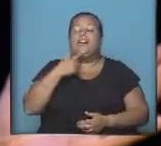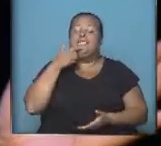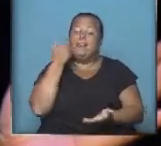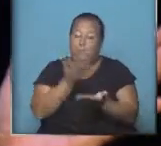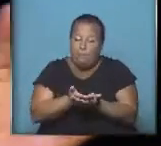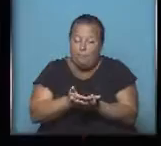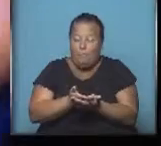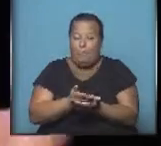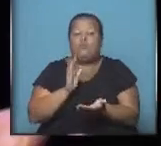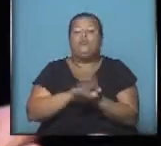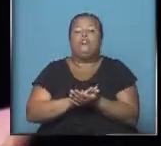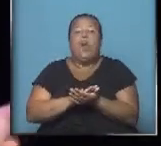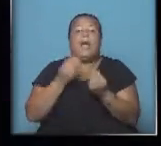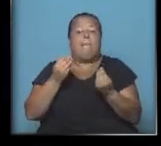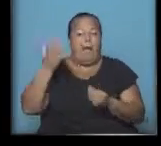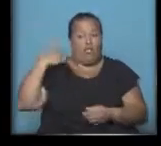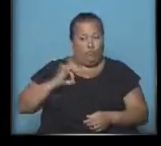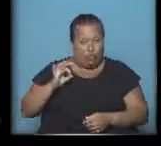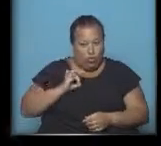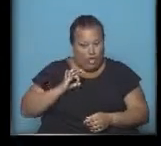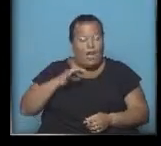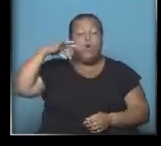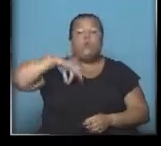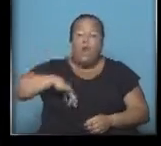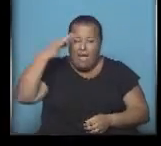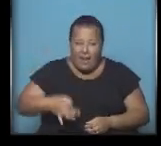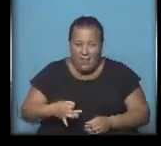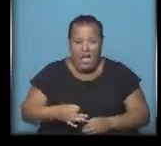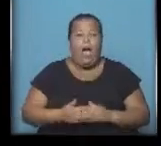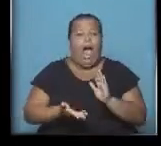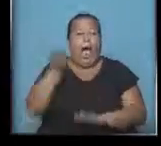plantea sobre lo que ha ocurrido estos años, el salario real Su ha minuto. aumentado.